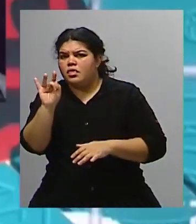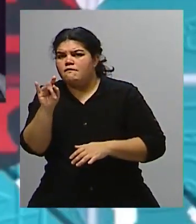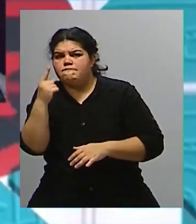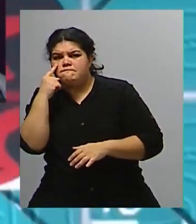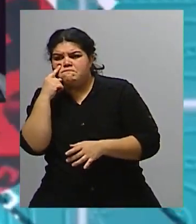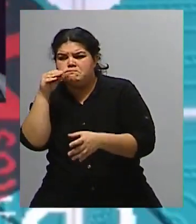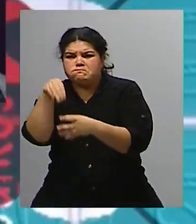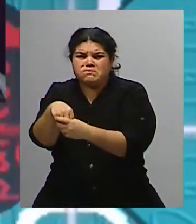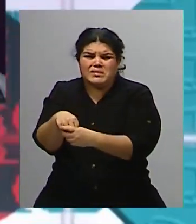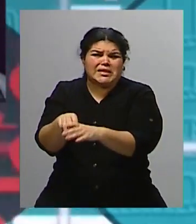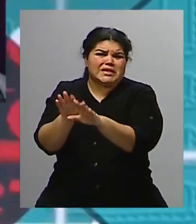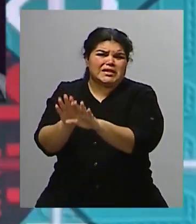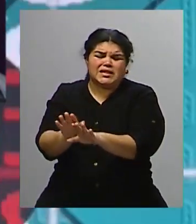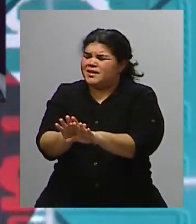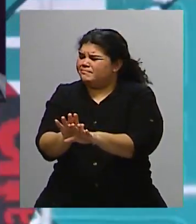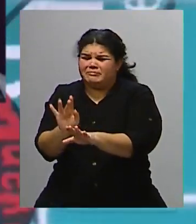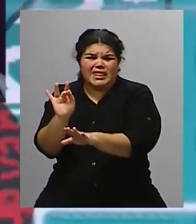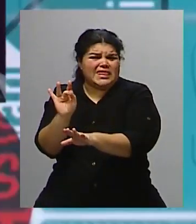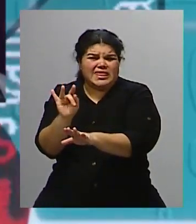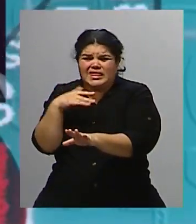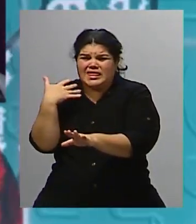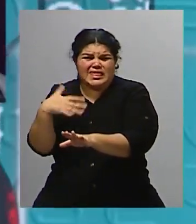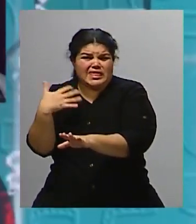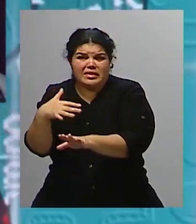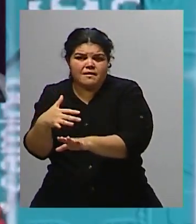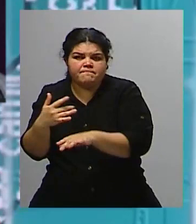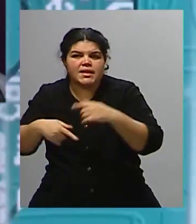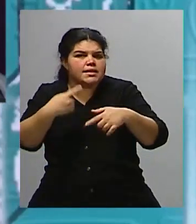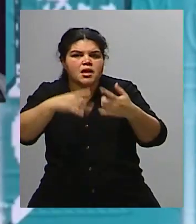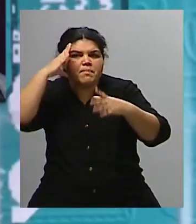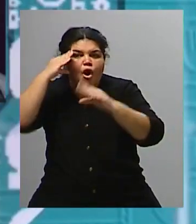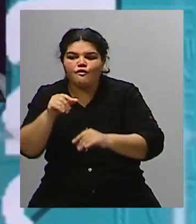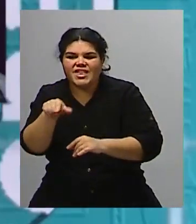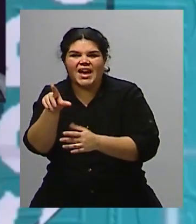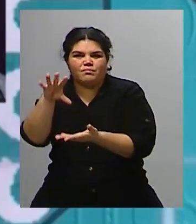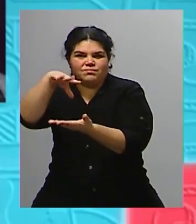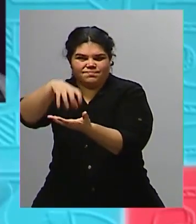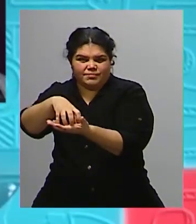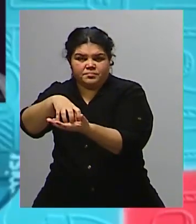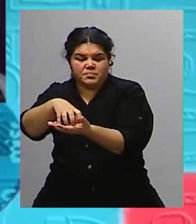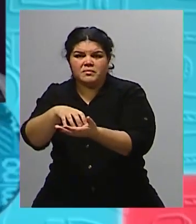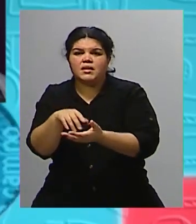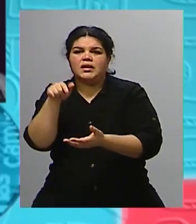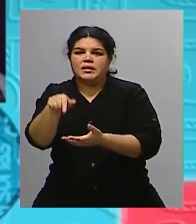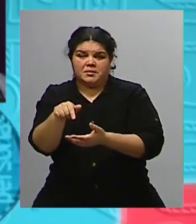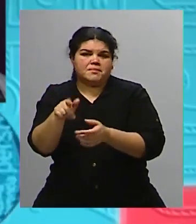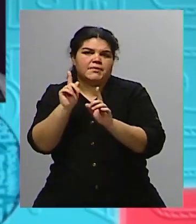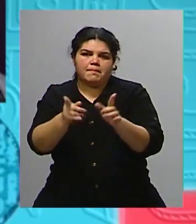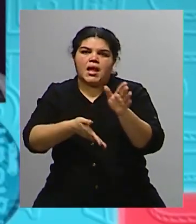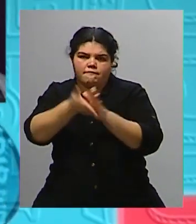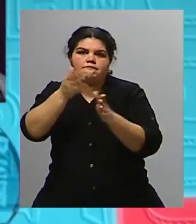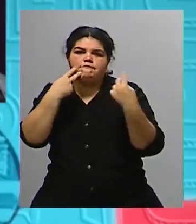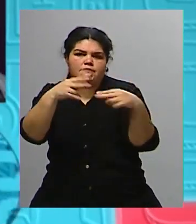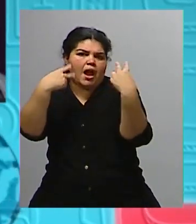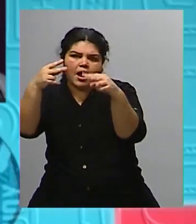condiciones de vida en Haití, y muchas veces nos olvidamos constantemente de Haití. Y en cuarto lugar, desde hace algunos cuantos meses, Nicaragua,